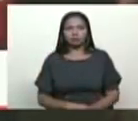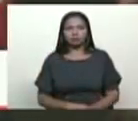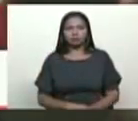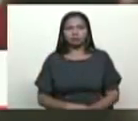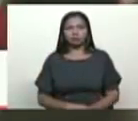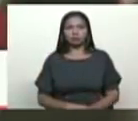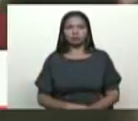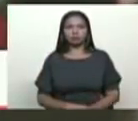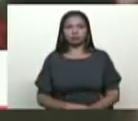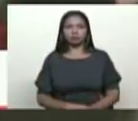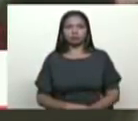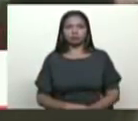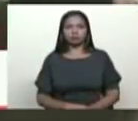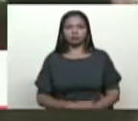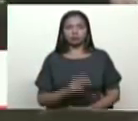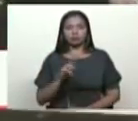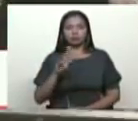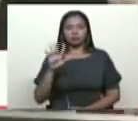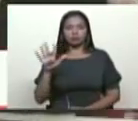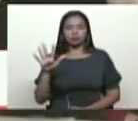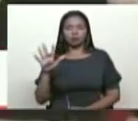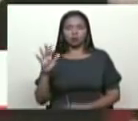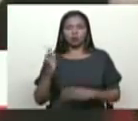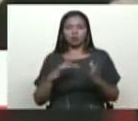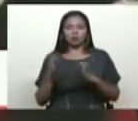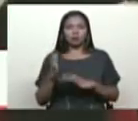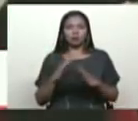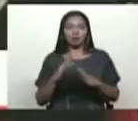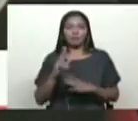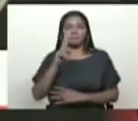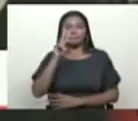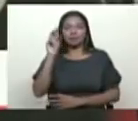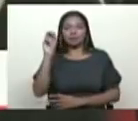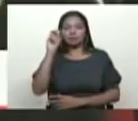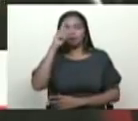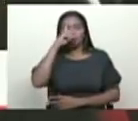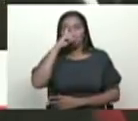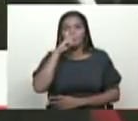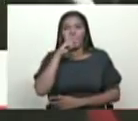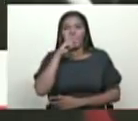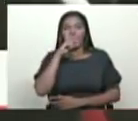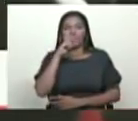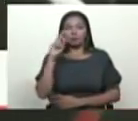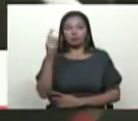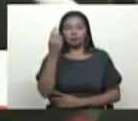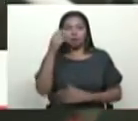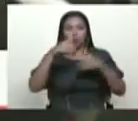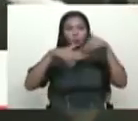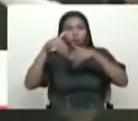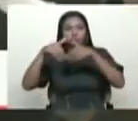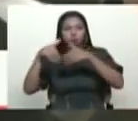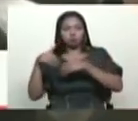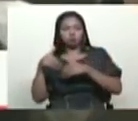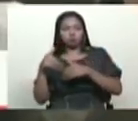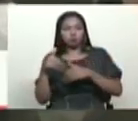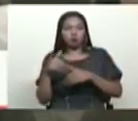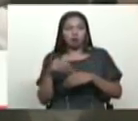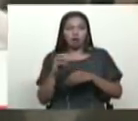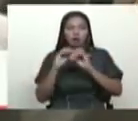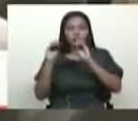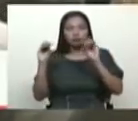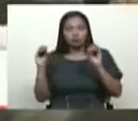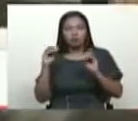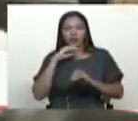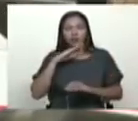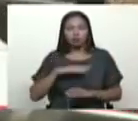25 de abril se conmemoraron 20 años del primer referéndum consultivo de la